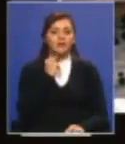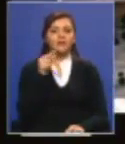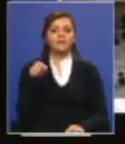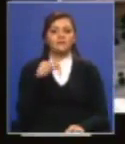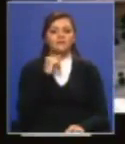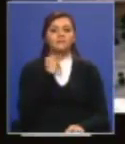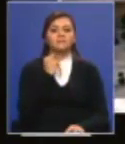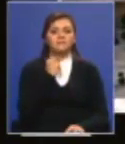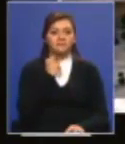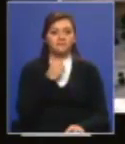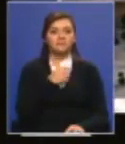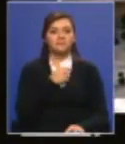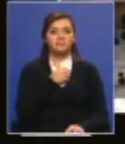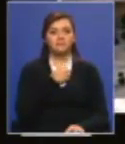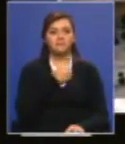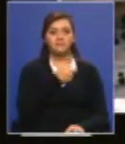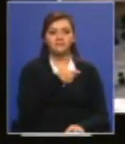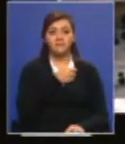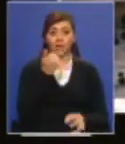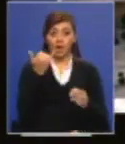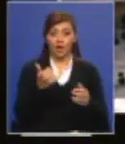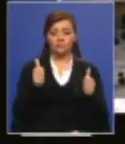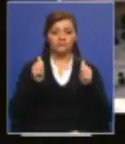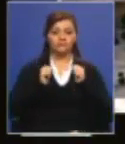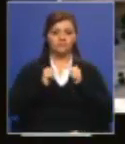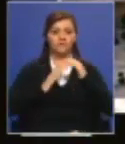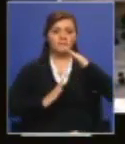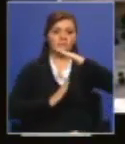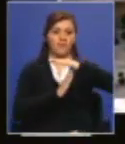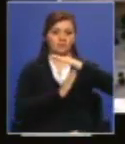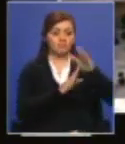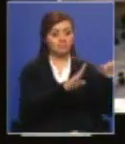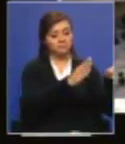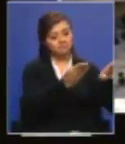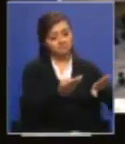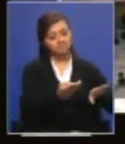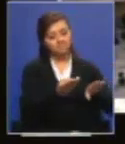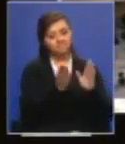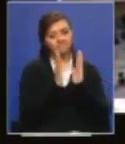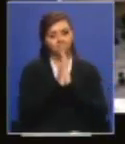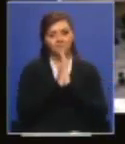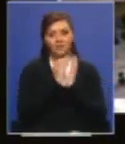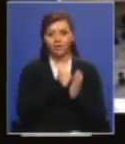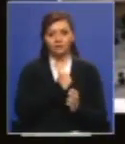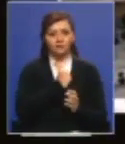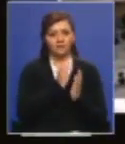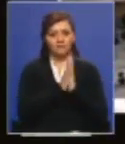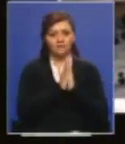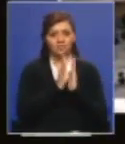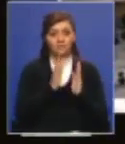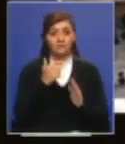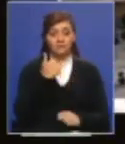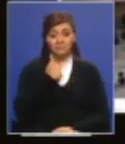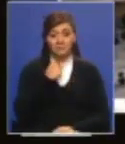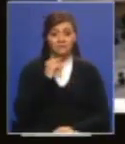que descansa en paz, querido padre Virgilio. Creo que tú